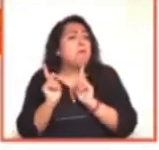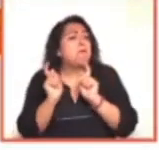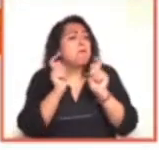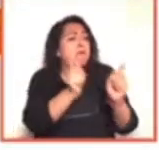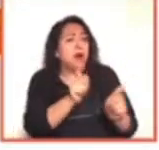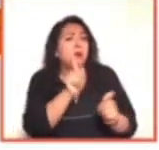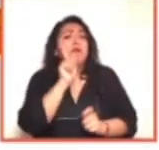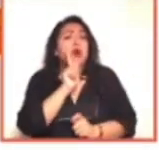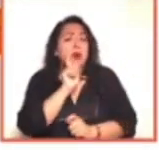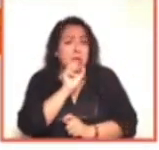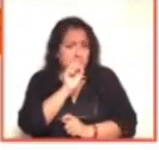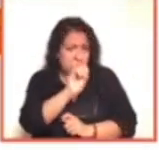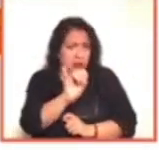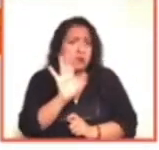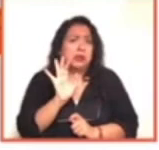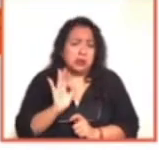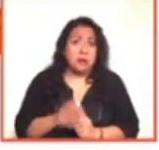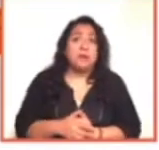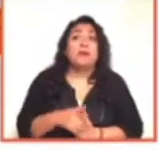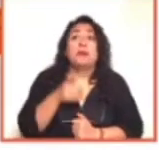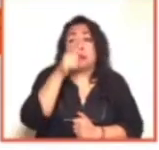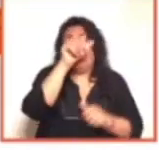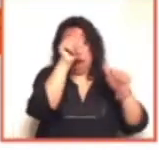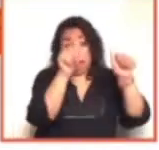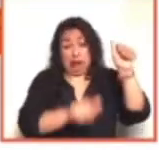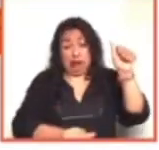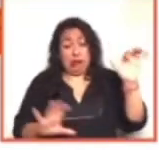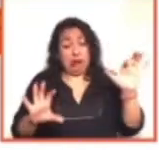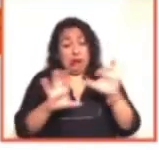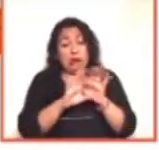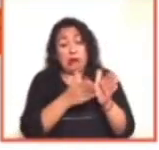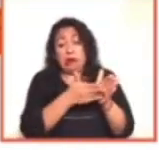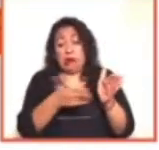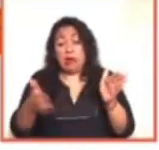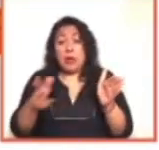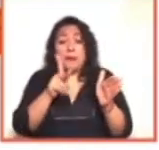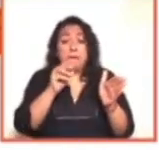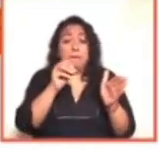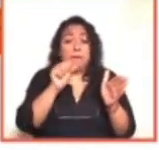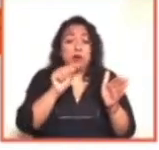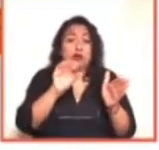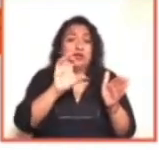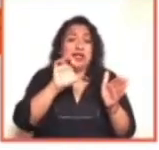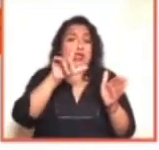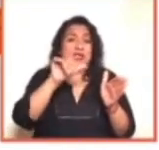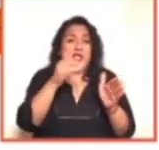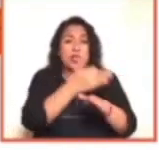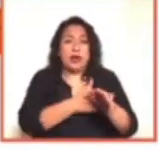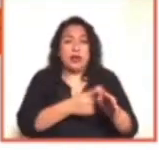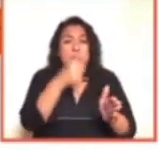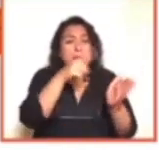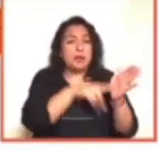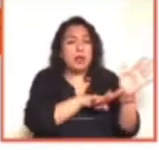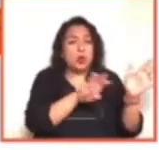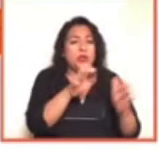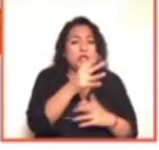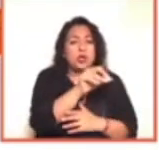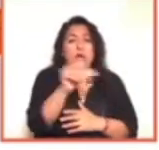sí sucedía, ¿no? La pieza podría corresponder al periodo posclásico tardío, que abarca del 1450